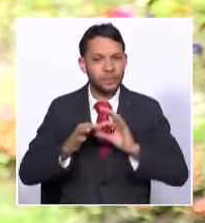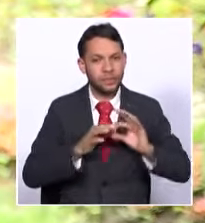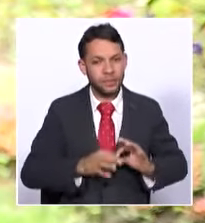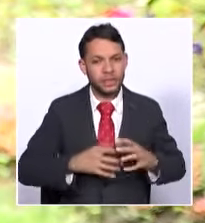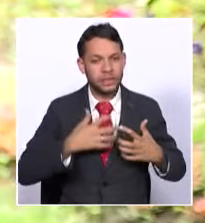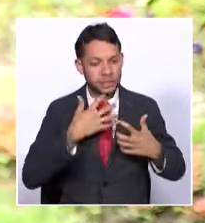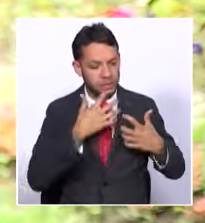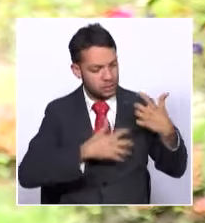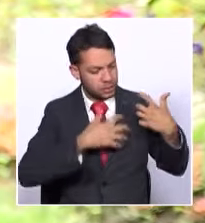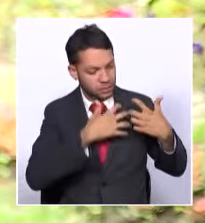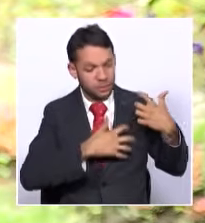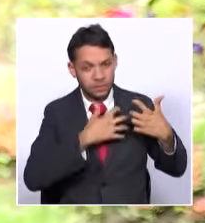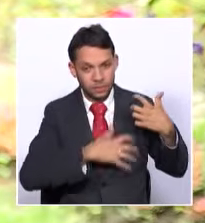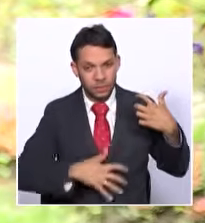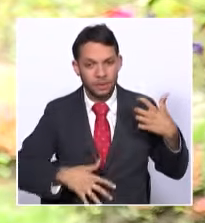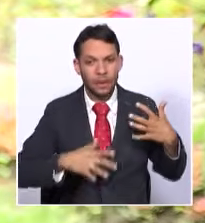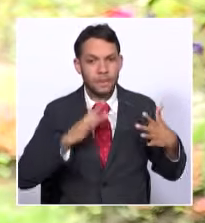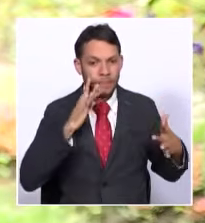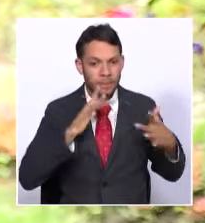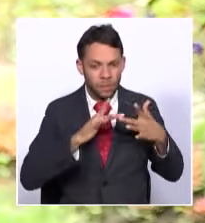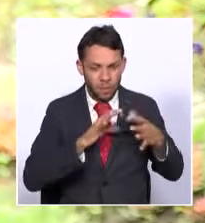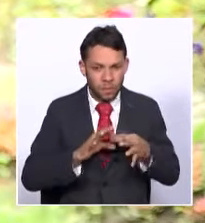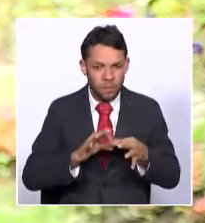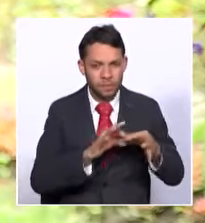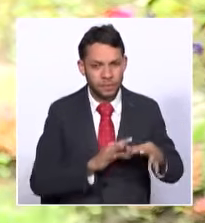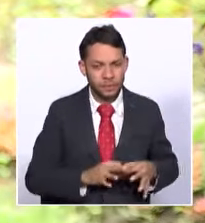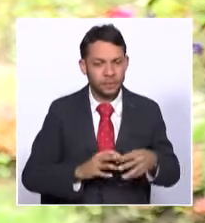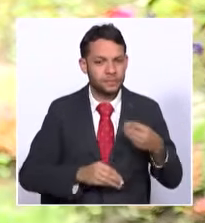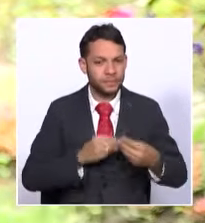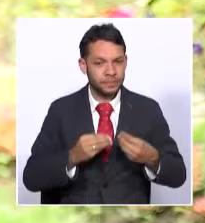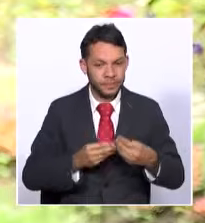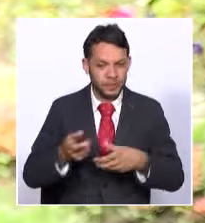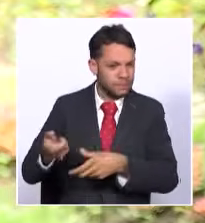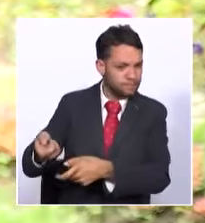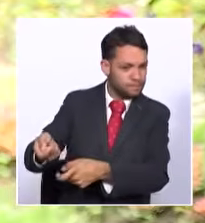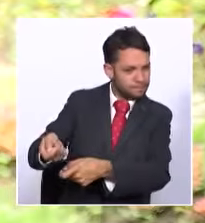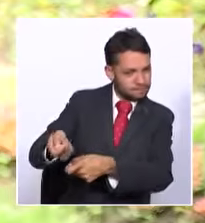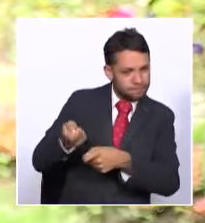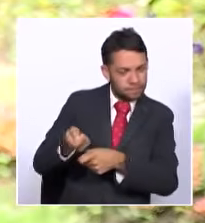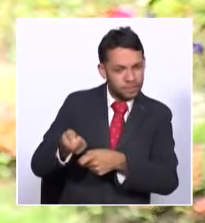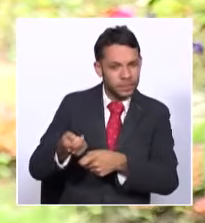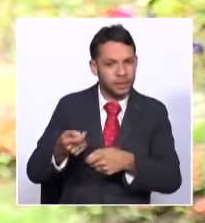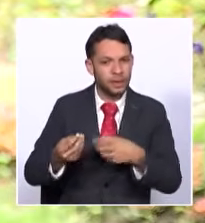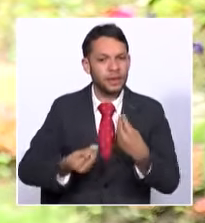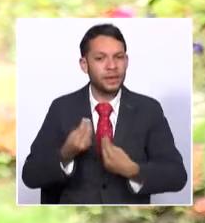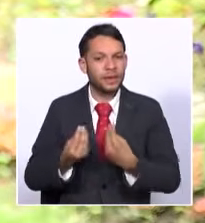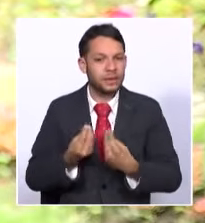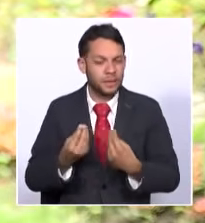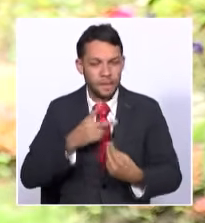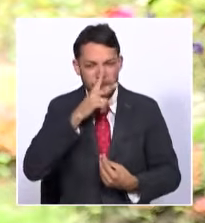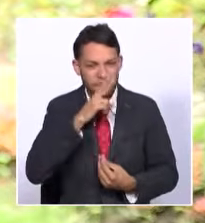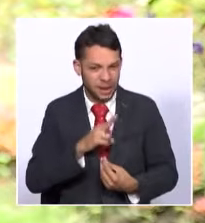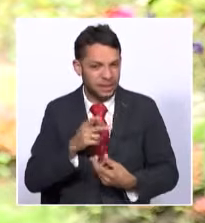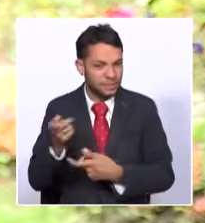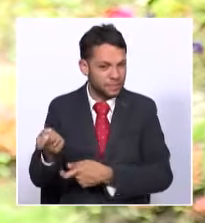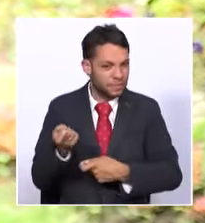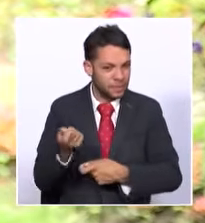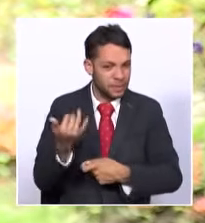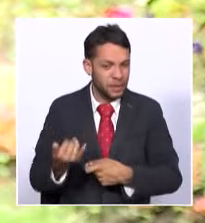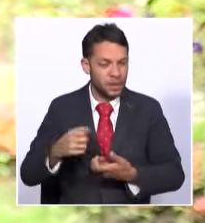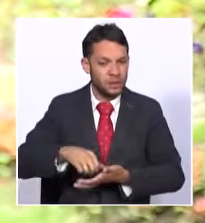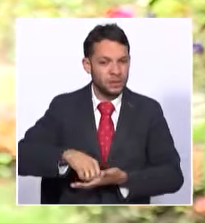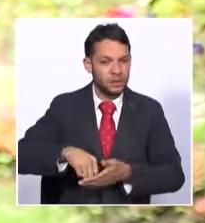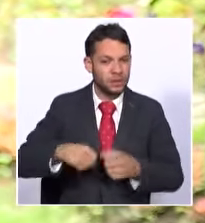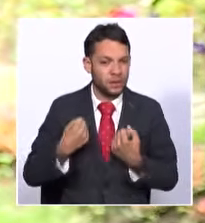Cuando yo estoy doblando acá, de aquí para acá, comienzo a jalar. Y esto comienza a generarme alteraciones